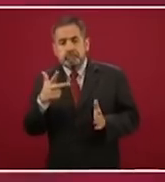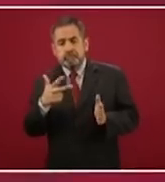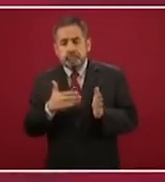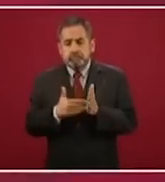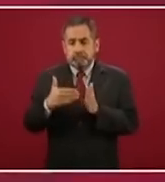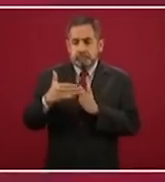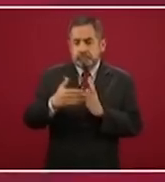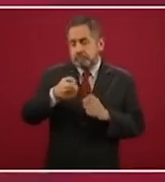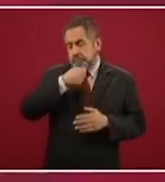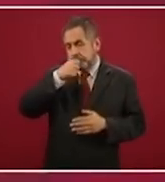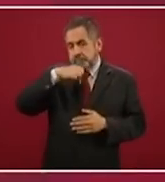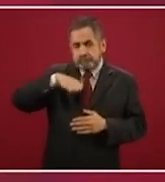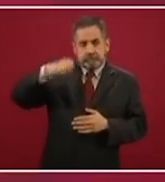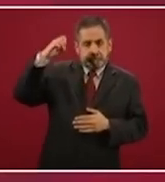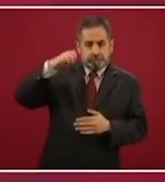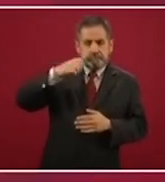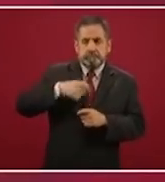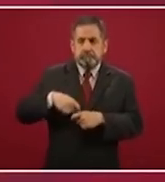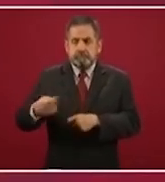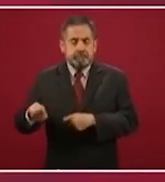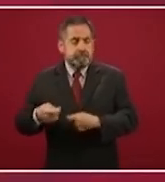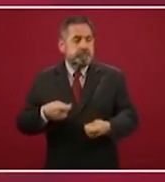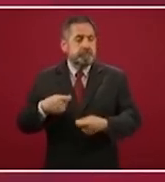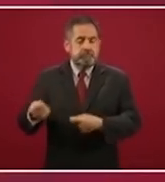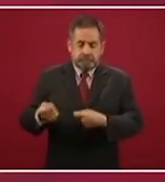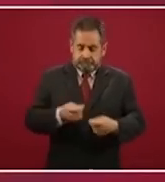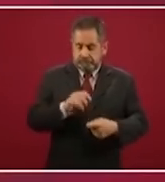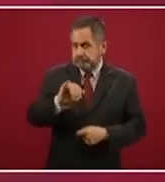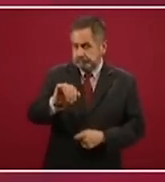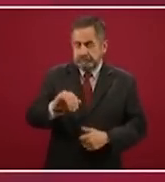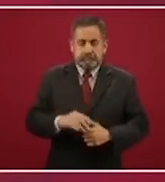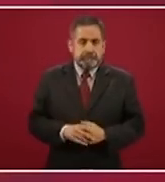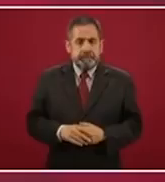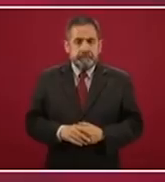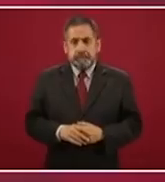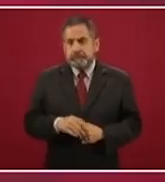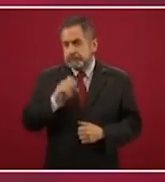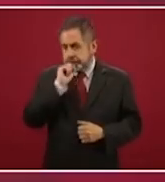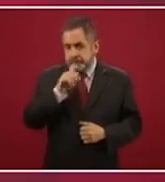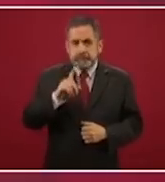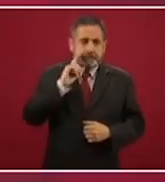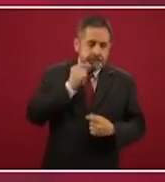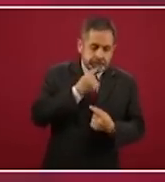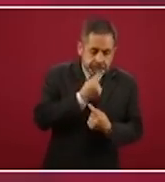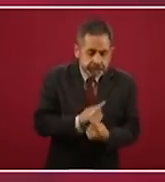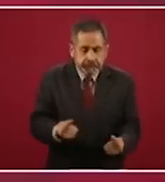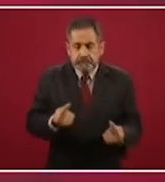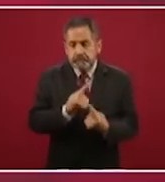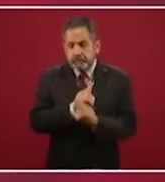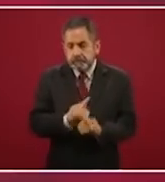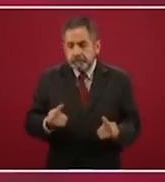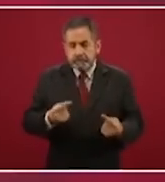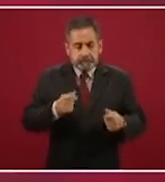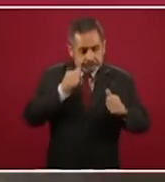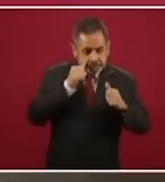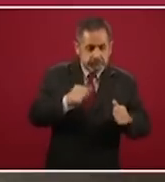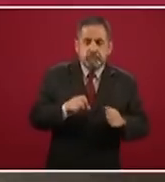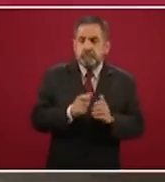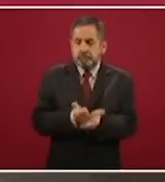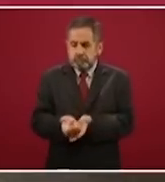8,000,000 de adultos mayores. Y se atiende a niñas, niños, también con